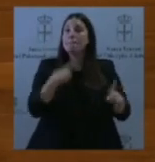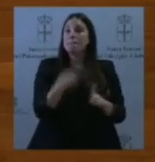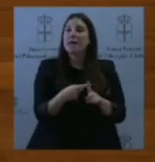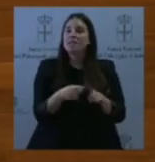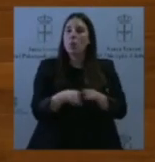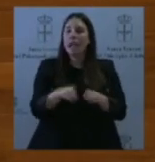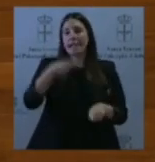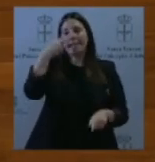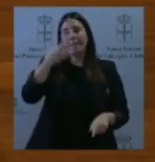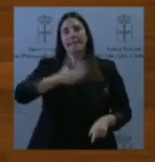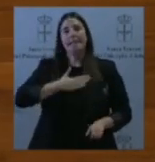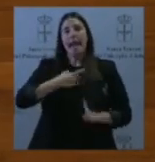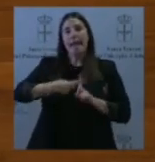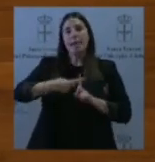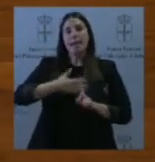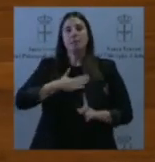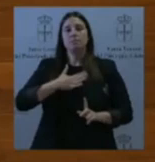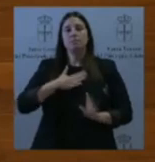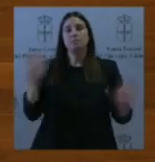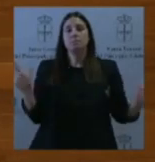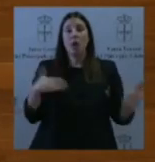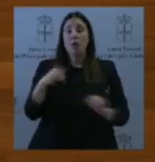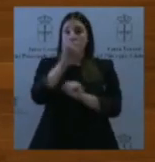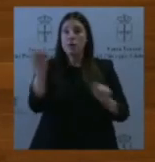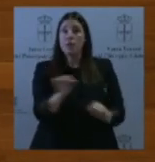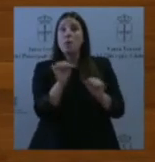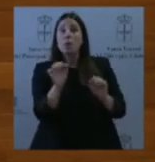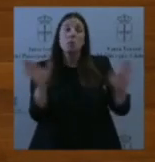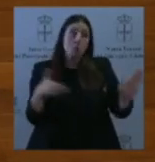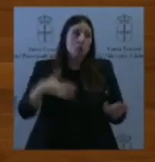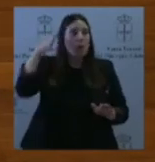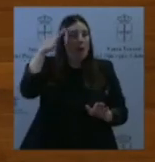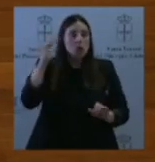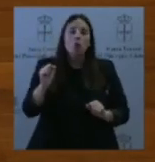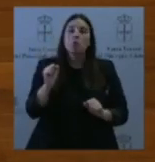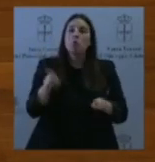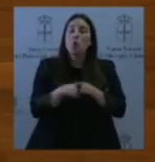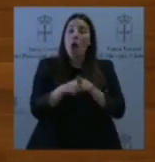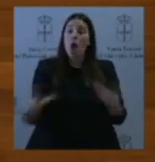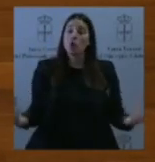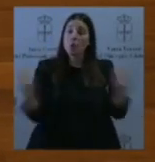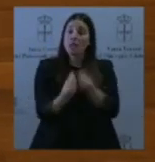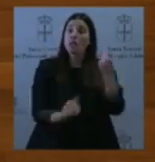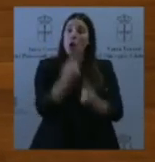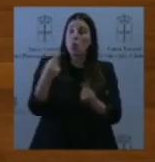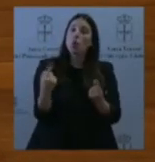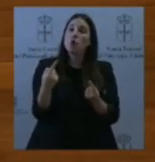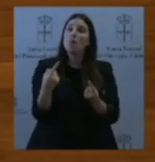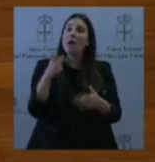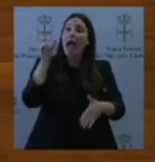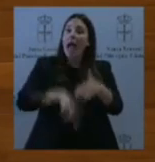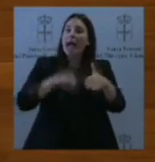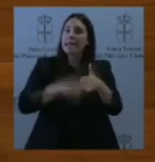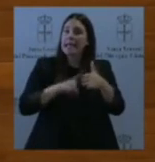defendiendo también que no cobrará, me imagino, pues alguno de sus acompañantes los alquileres de las viviendas y de los pisos que tengan en propiedad, que